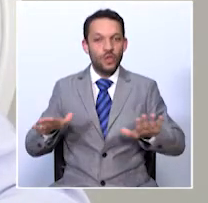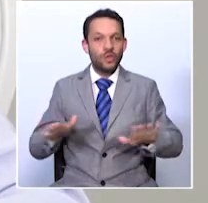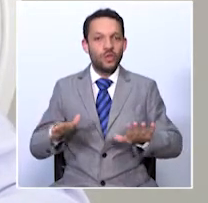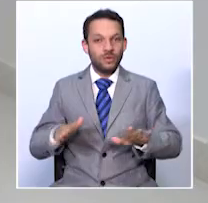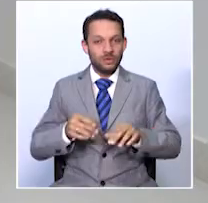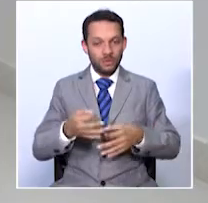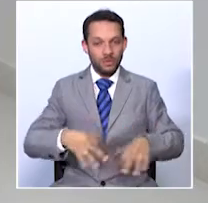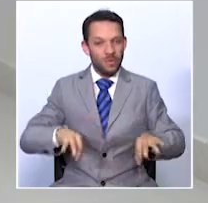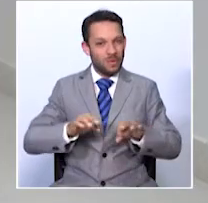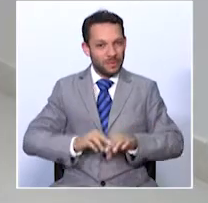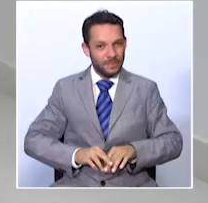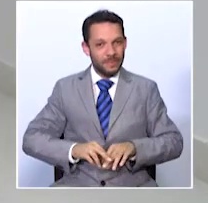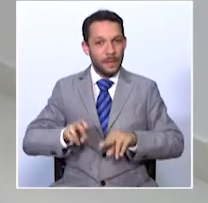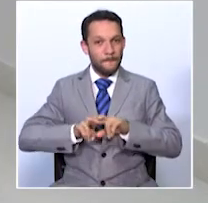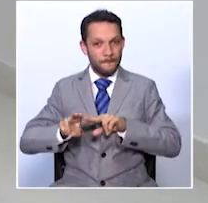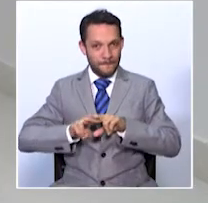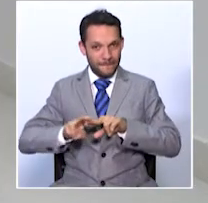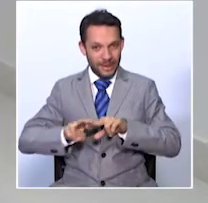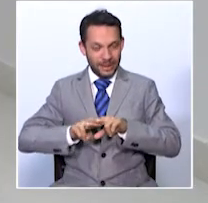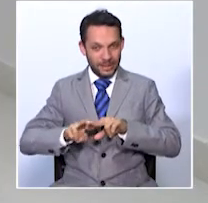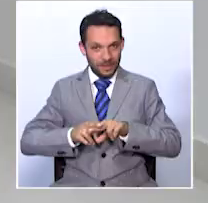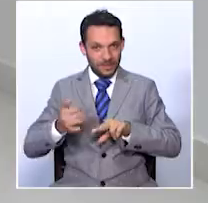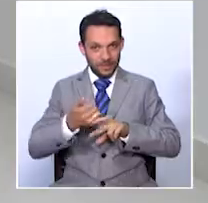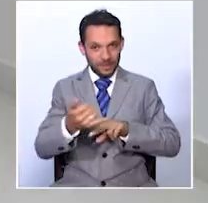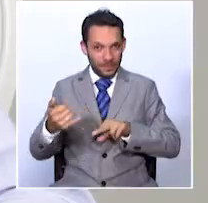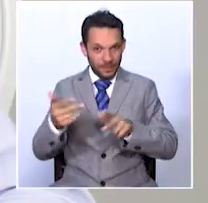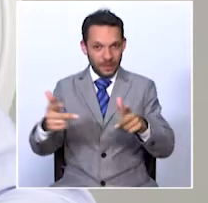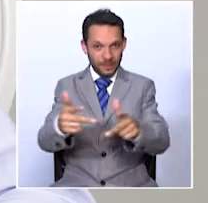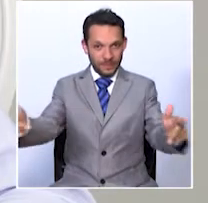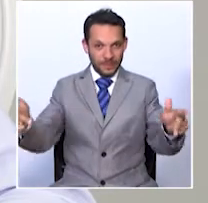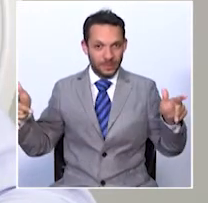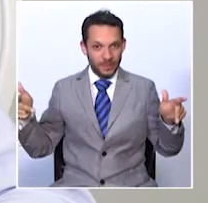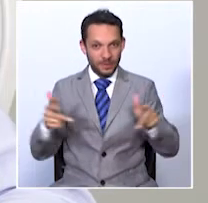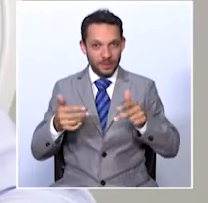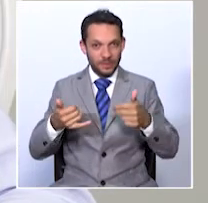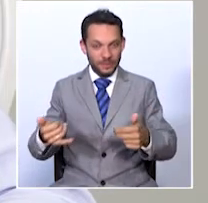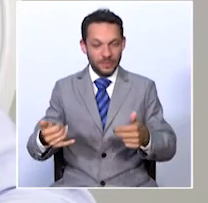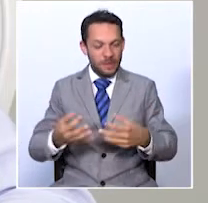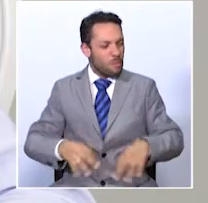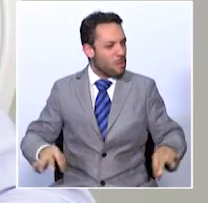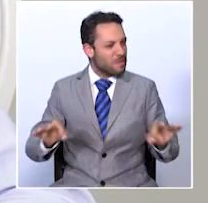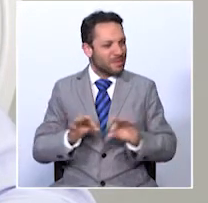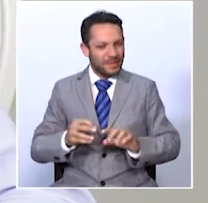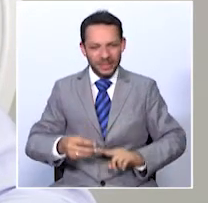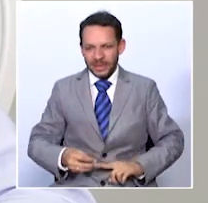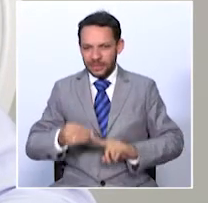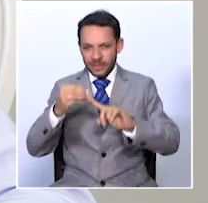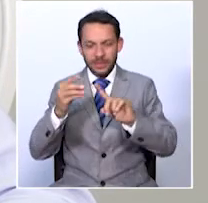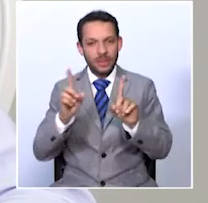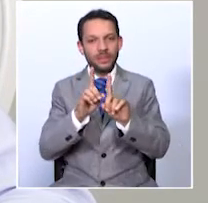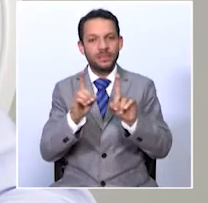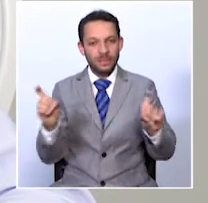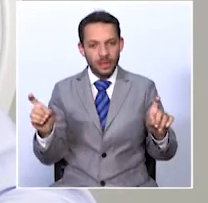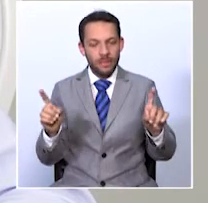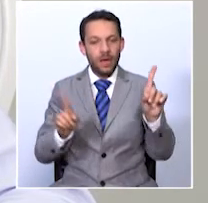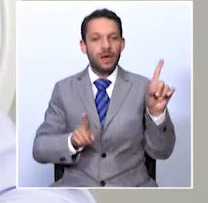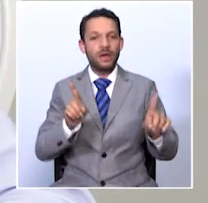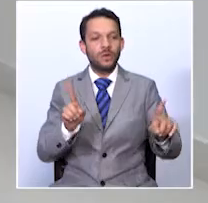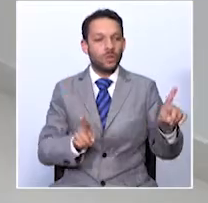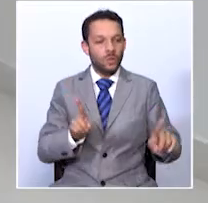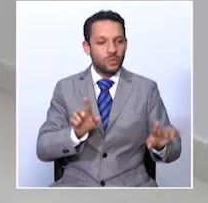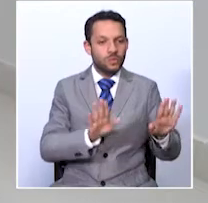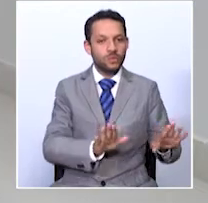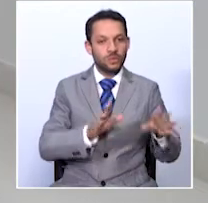en Manizales y vamos a hablar de un tema que es motivo de preocupación por